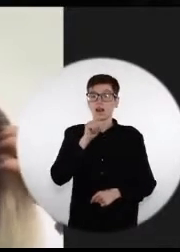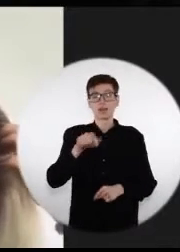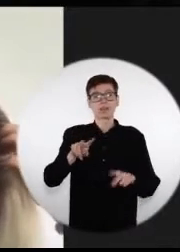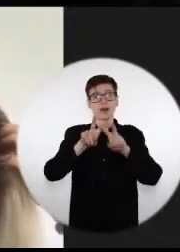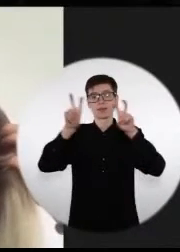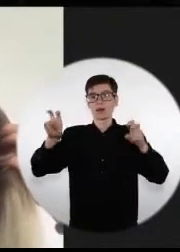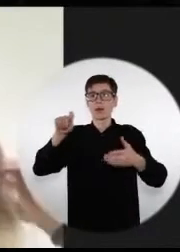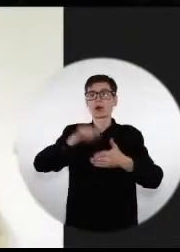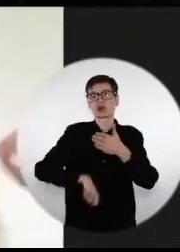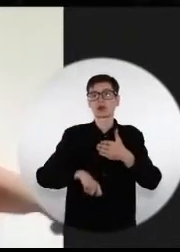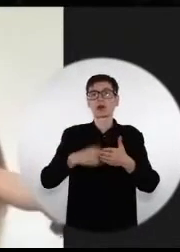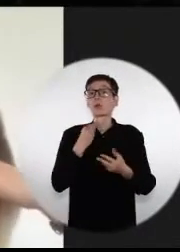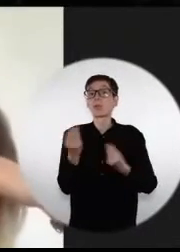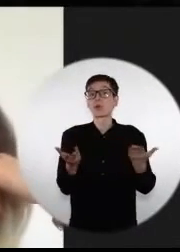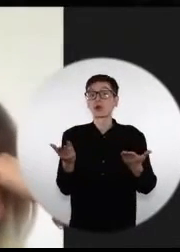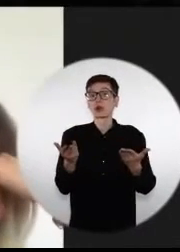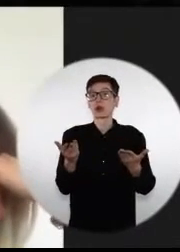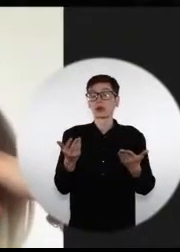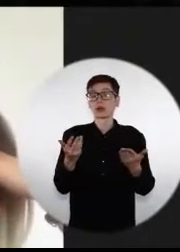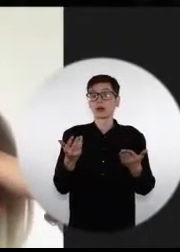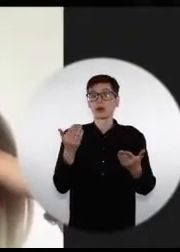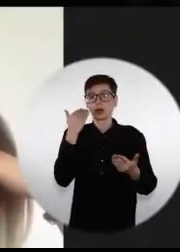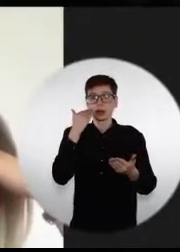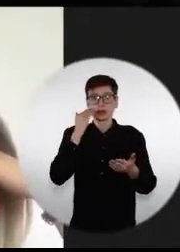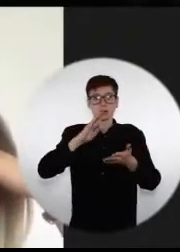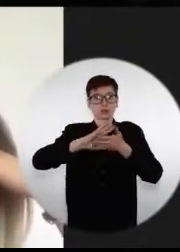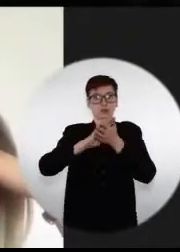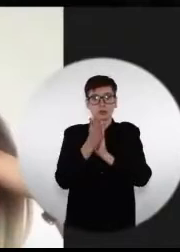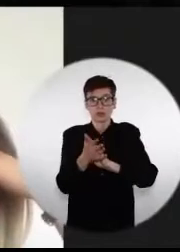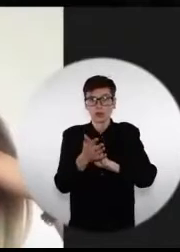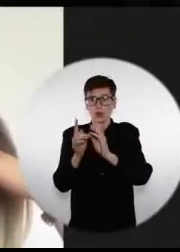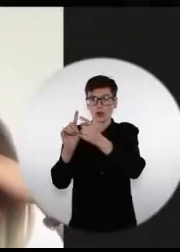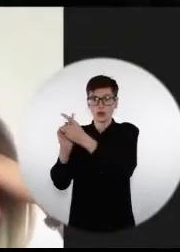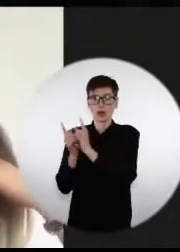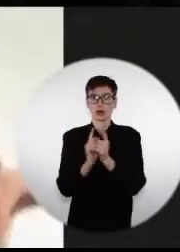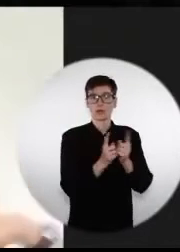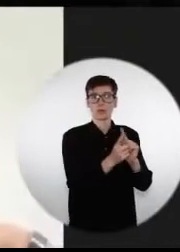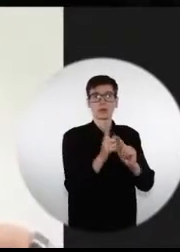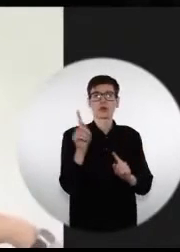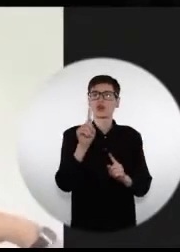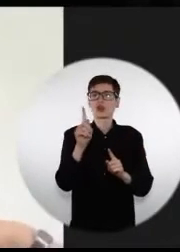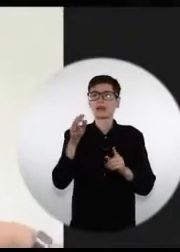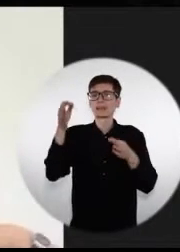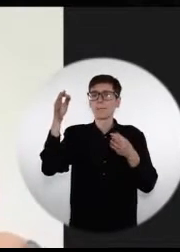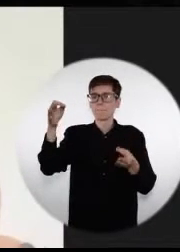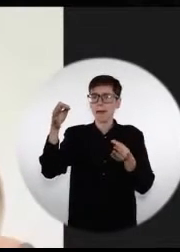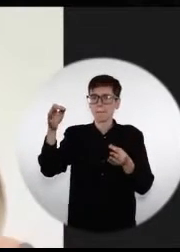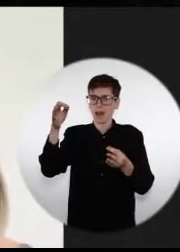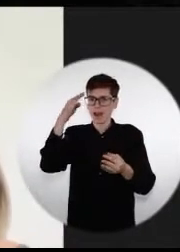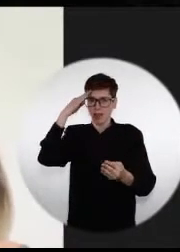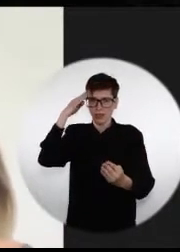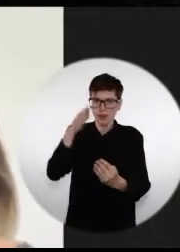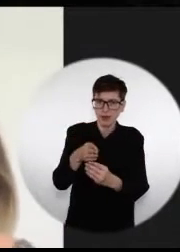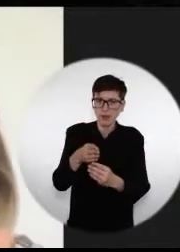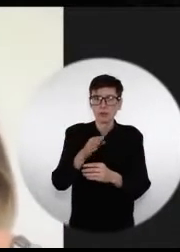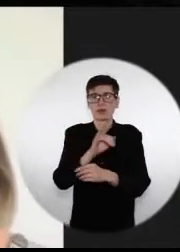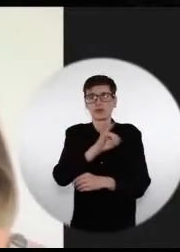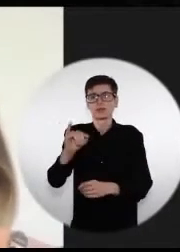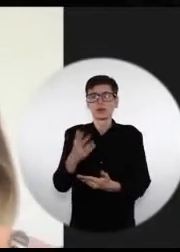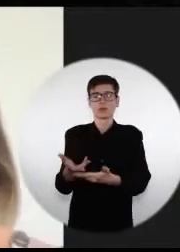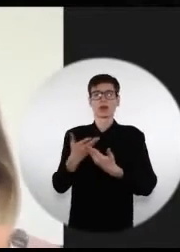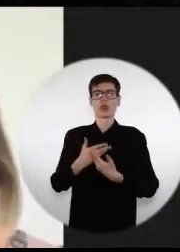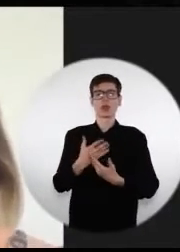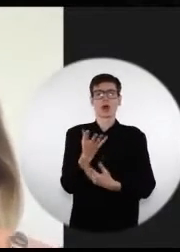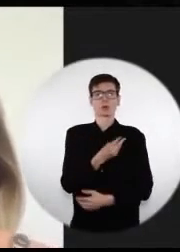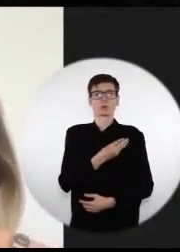que de que va a llegar solo productos y mal yo creo que que el tema los contratos es porque siempre